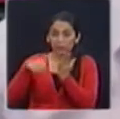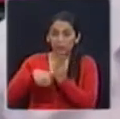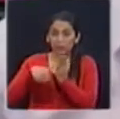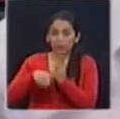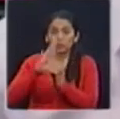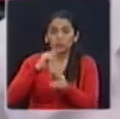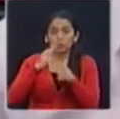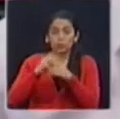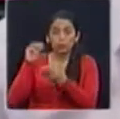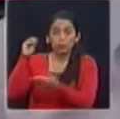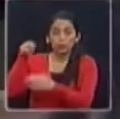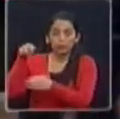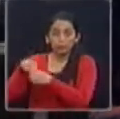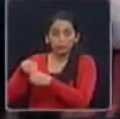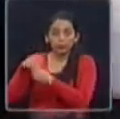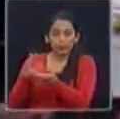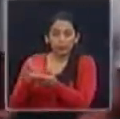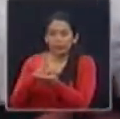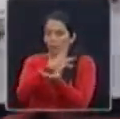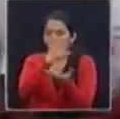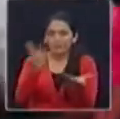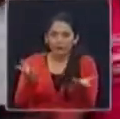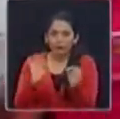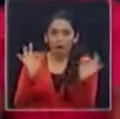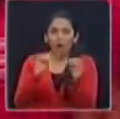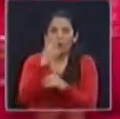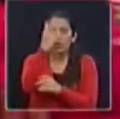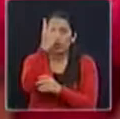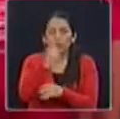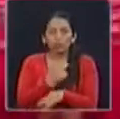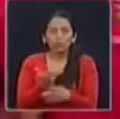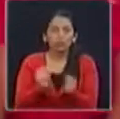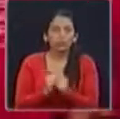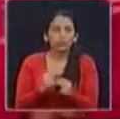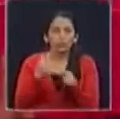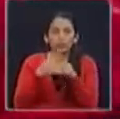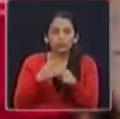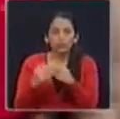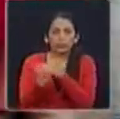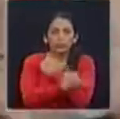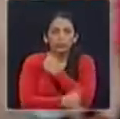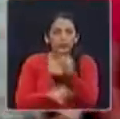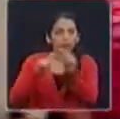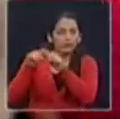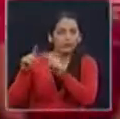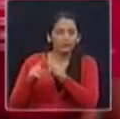doble nacionalidad. La delegación tricolor viajará este martes a suelo gaucho. Jorge Villasís, más deportes.